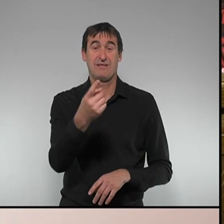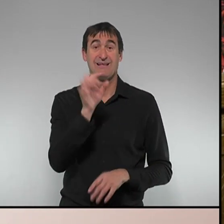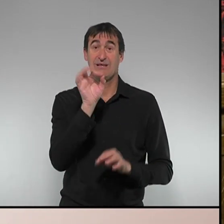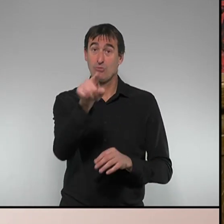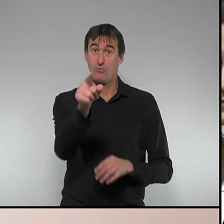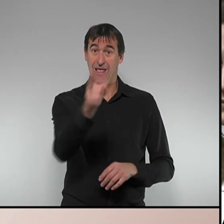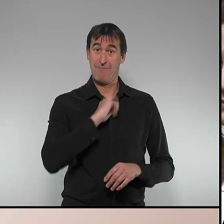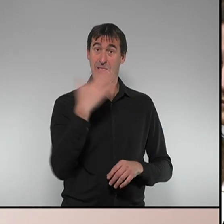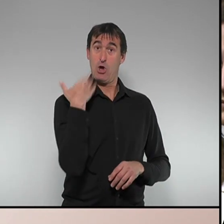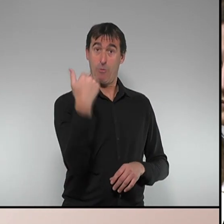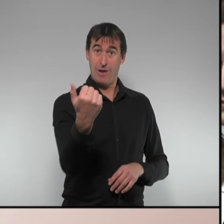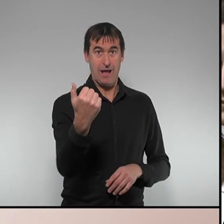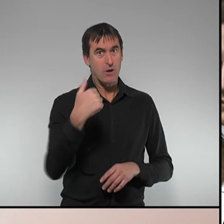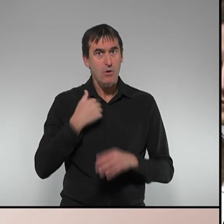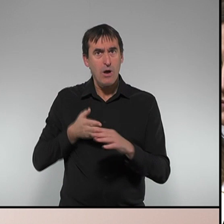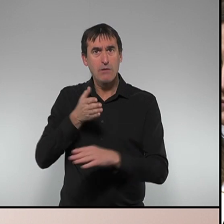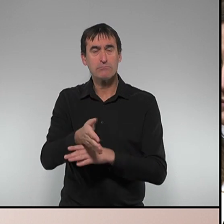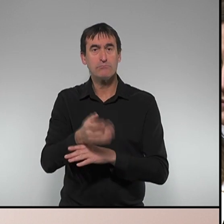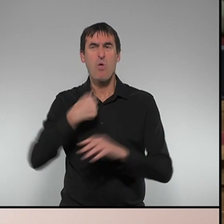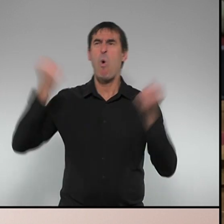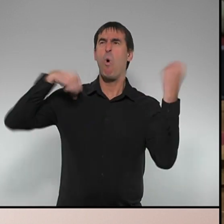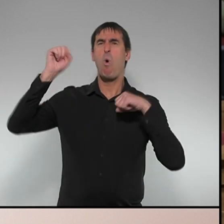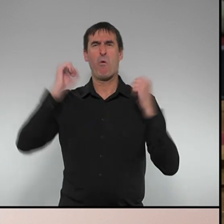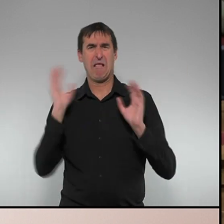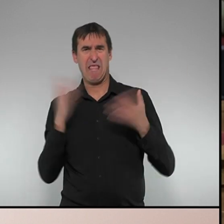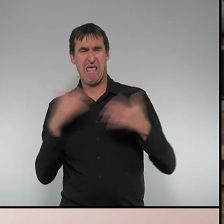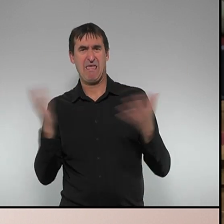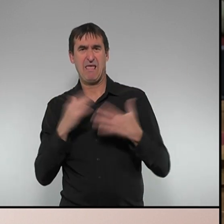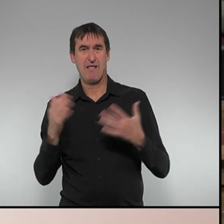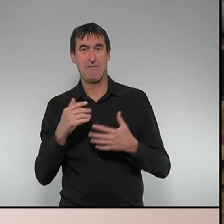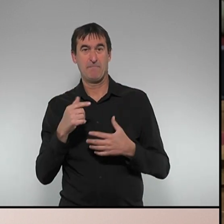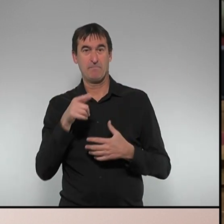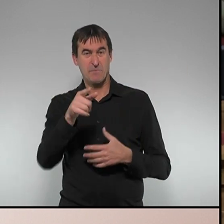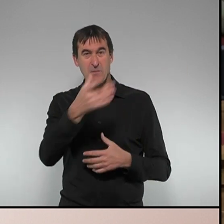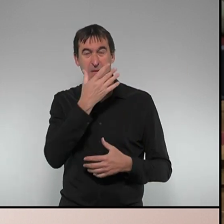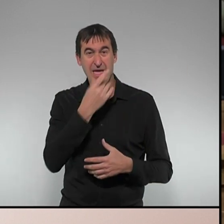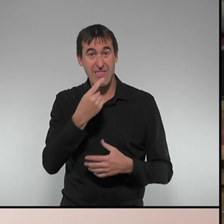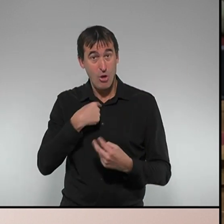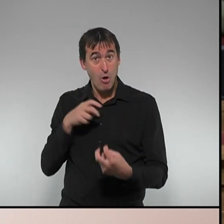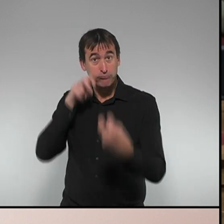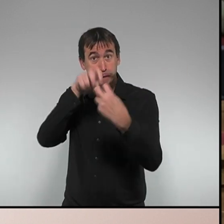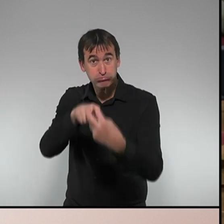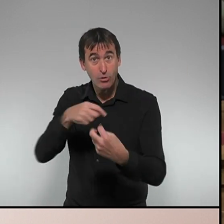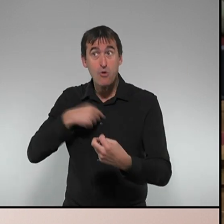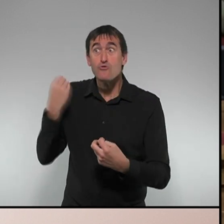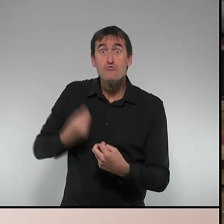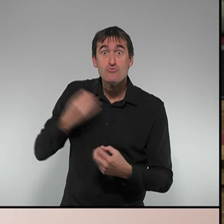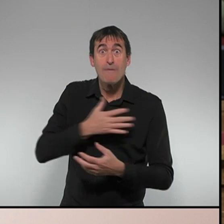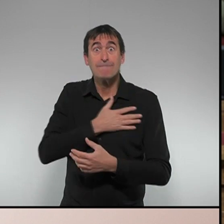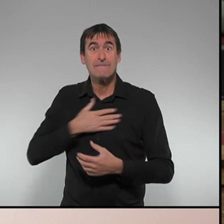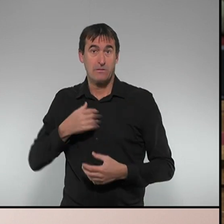convoca, yo acudo y no monto ningún pollo. ¿Acaso cree que me parece un planazo quedar con usted? Le aseguro que no.